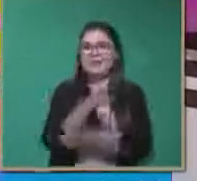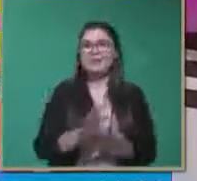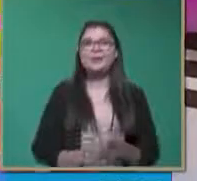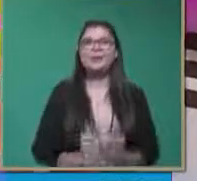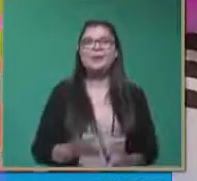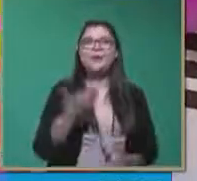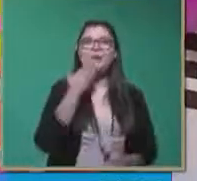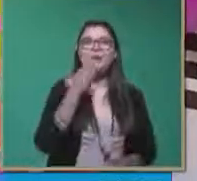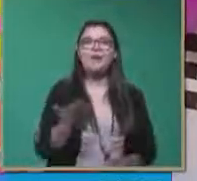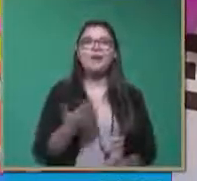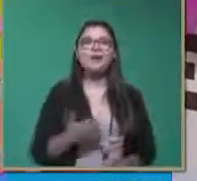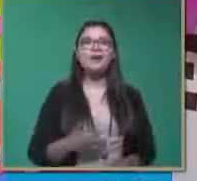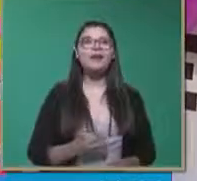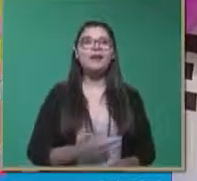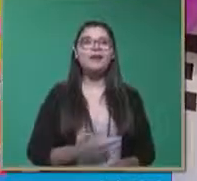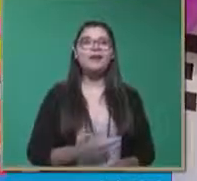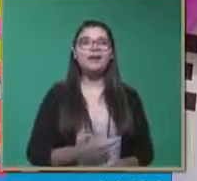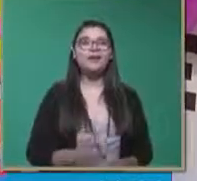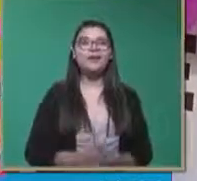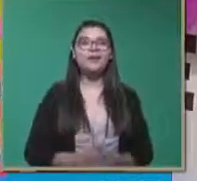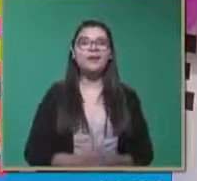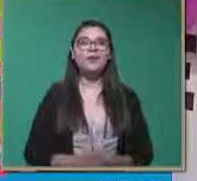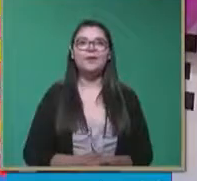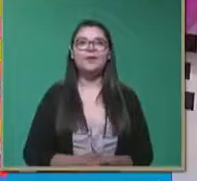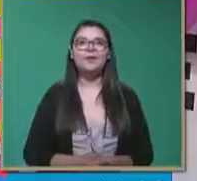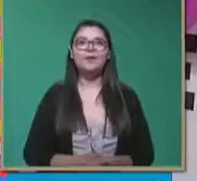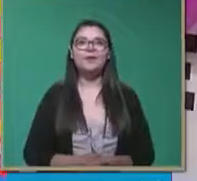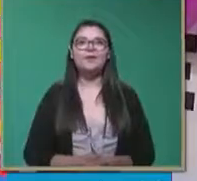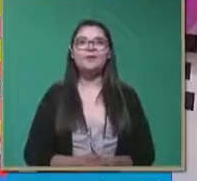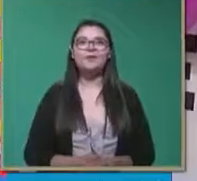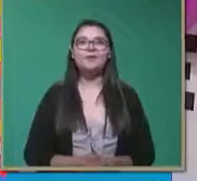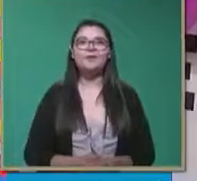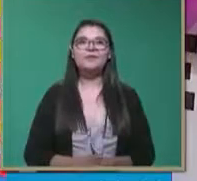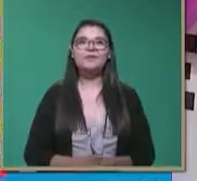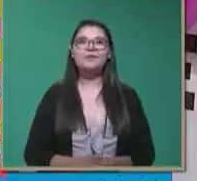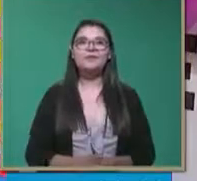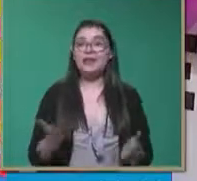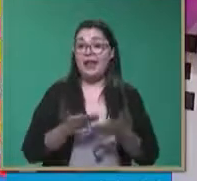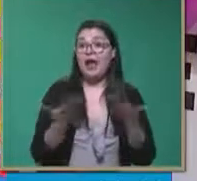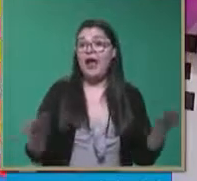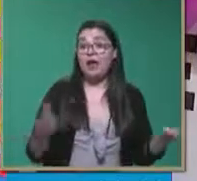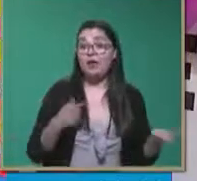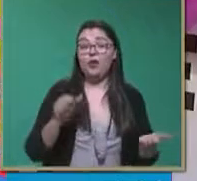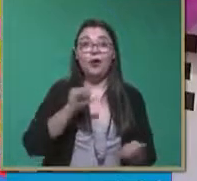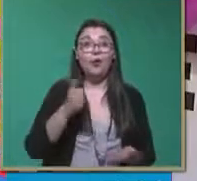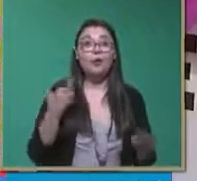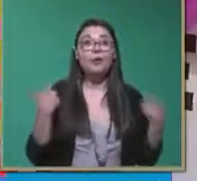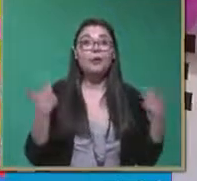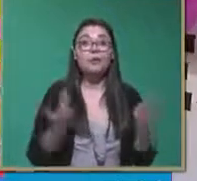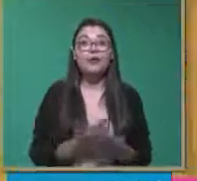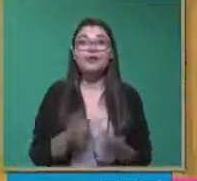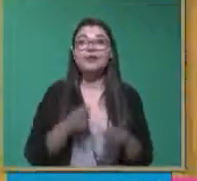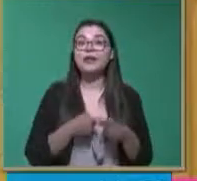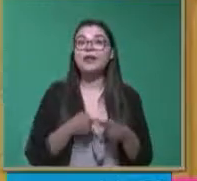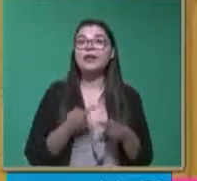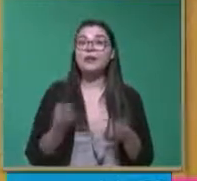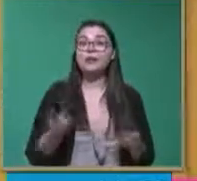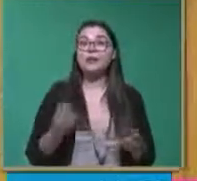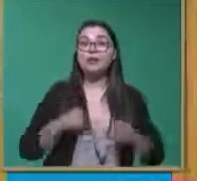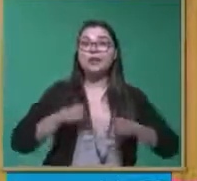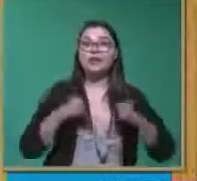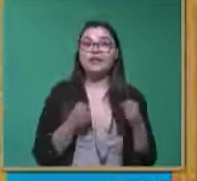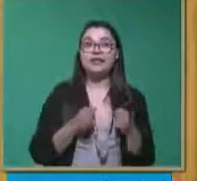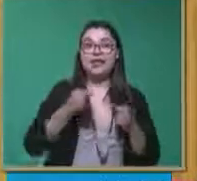¡Listo! Ya se me quita. Ok, ahora ¿quién sigue de ser la gallinita ciega? La maestra Marianela. La